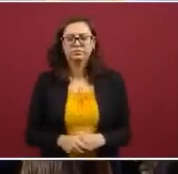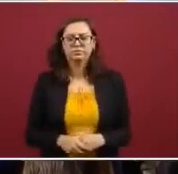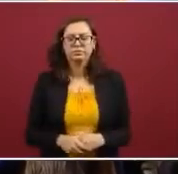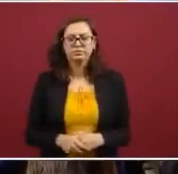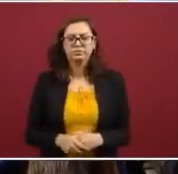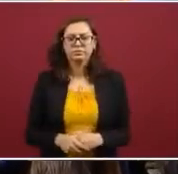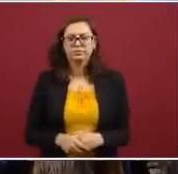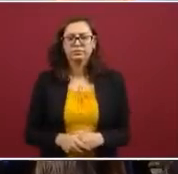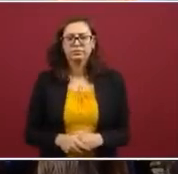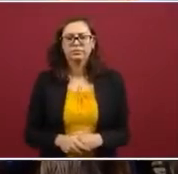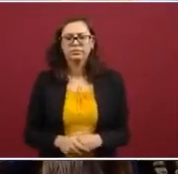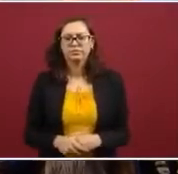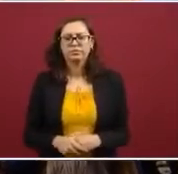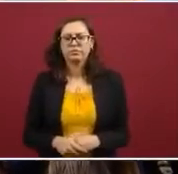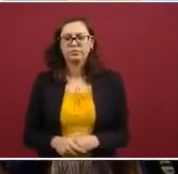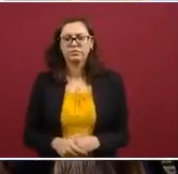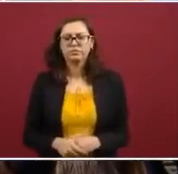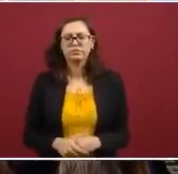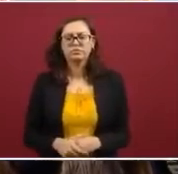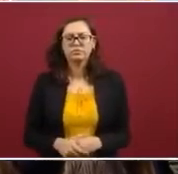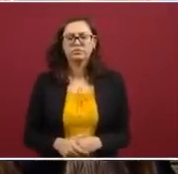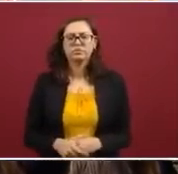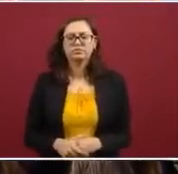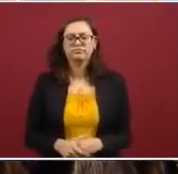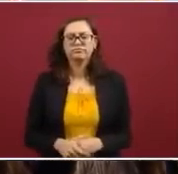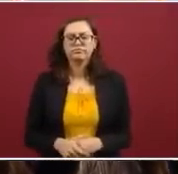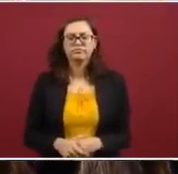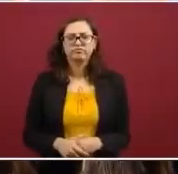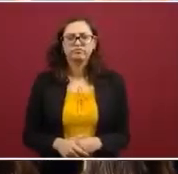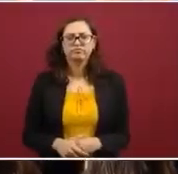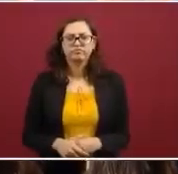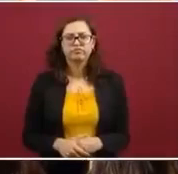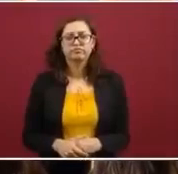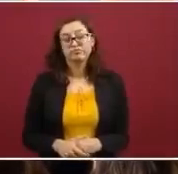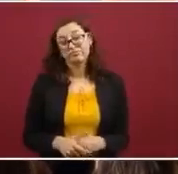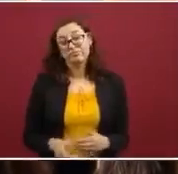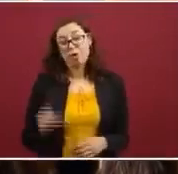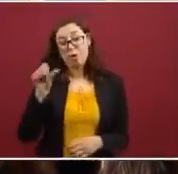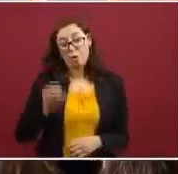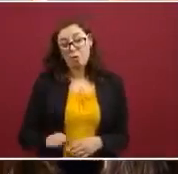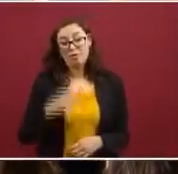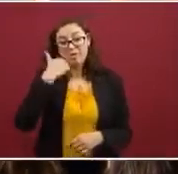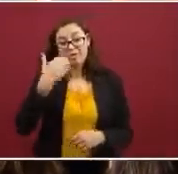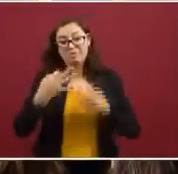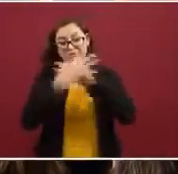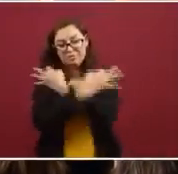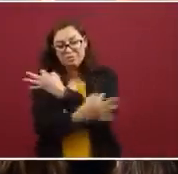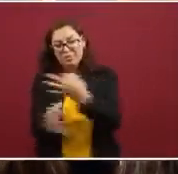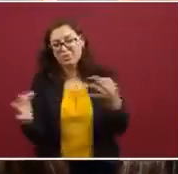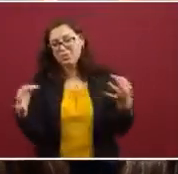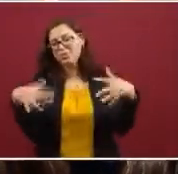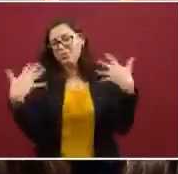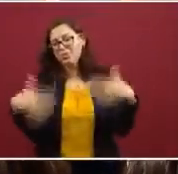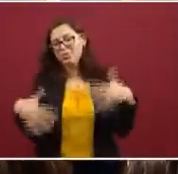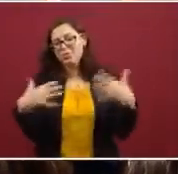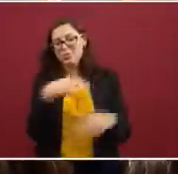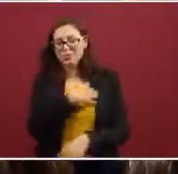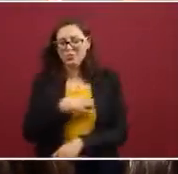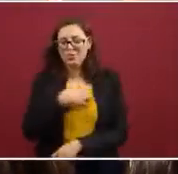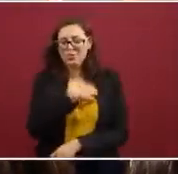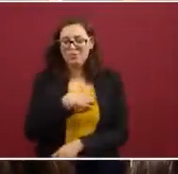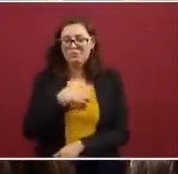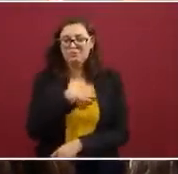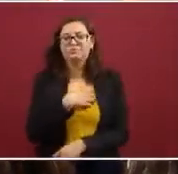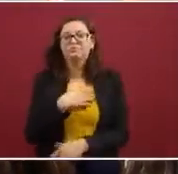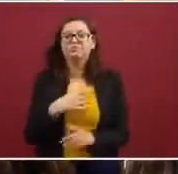El día de hoy queremos compartir con ustedes una excelente noticia. Después de 5 meses